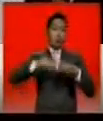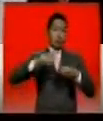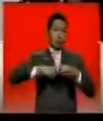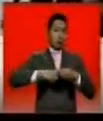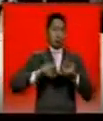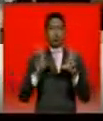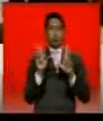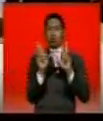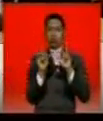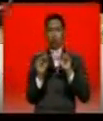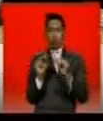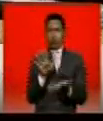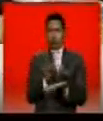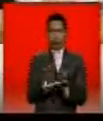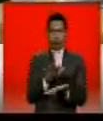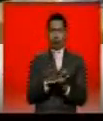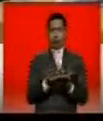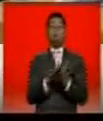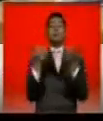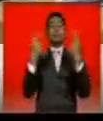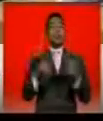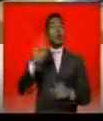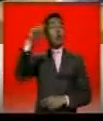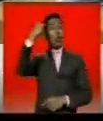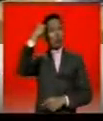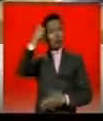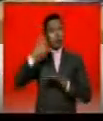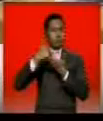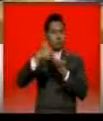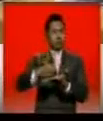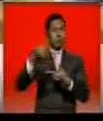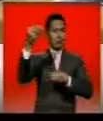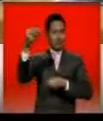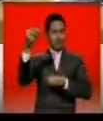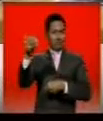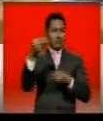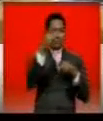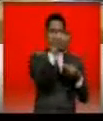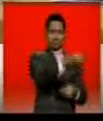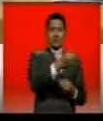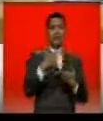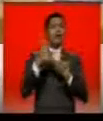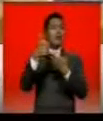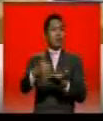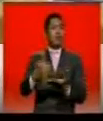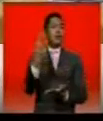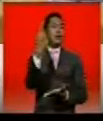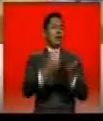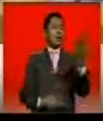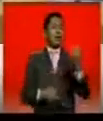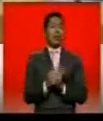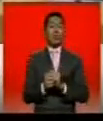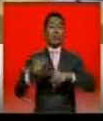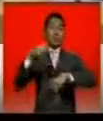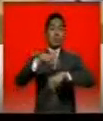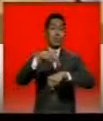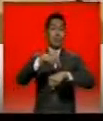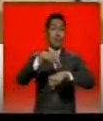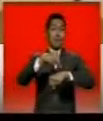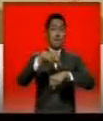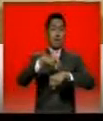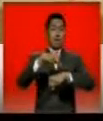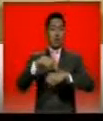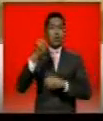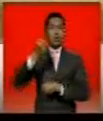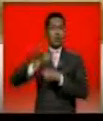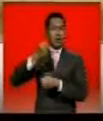los beneficios que, según el gobierno, se incluyen en el documento es la jornada prolongada de labores. Esto quiere decir que